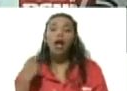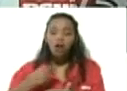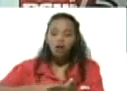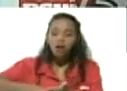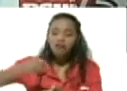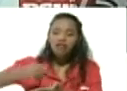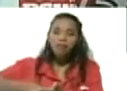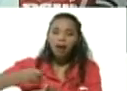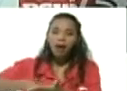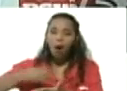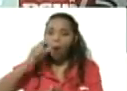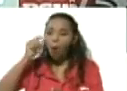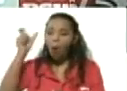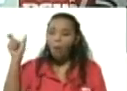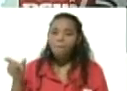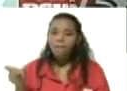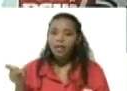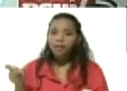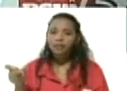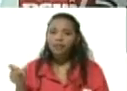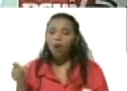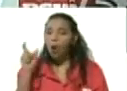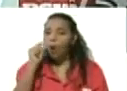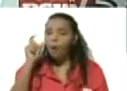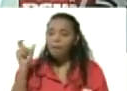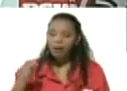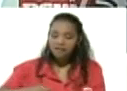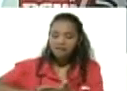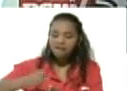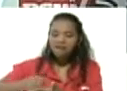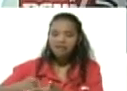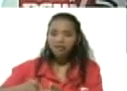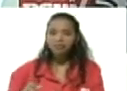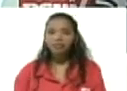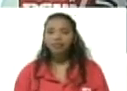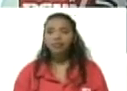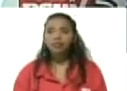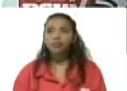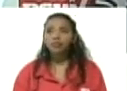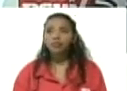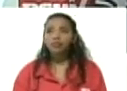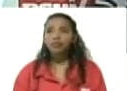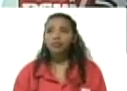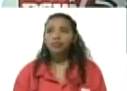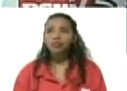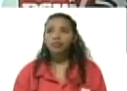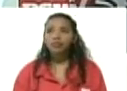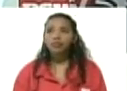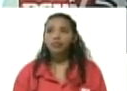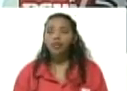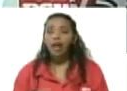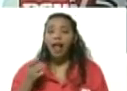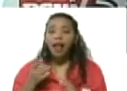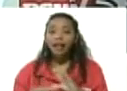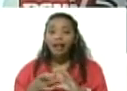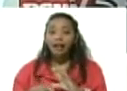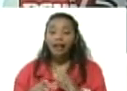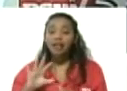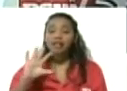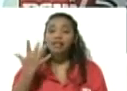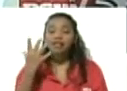llama? ¿Mesa era que se llamaba? Omar Mesa lo firmaba. Firmaba el carné. Tienen el carné de Quinta